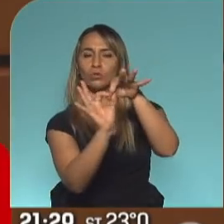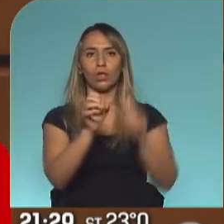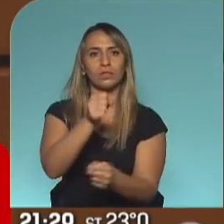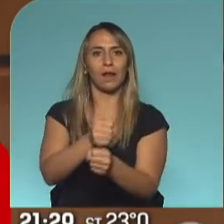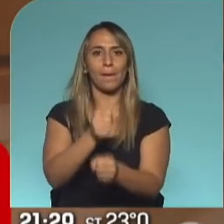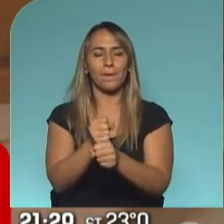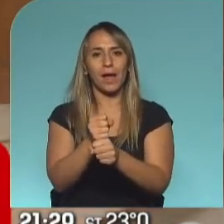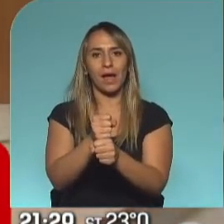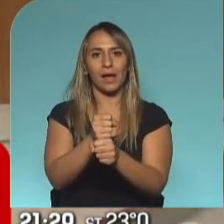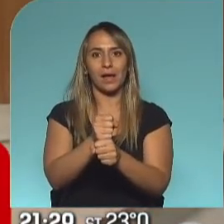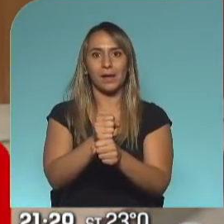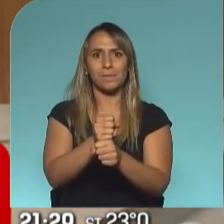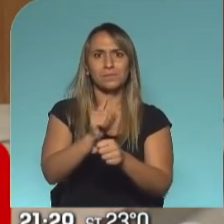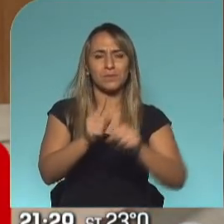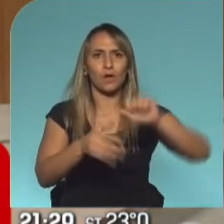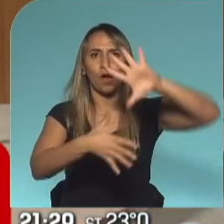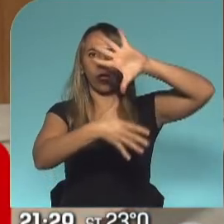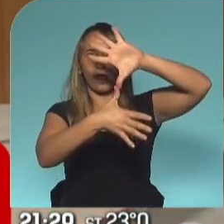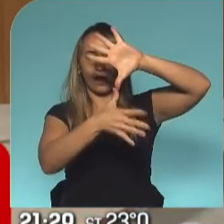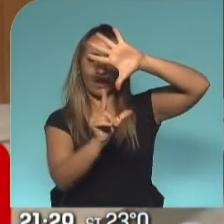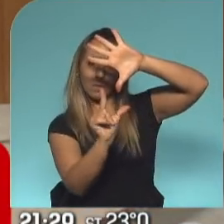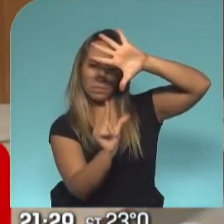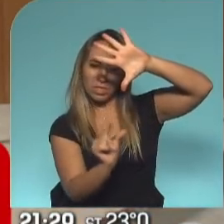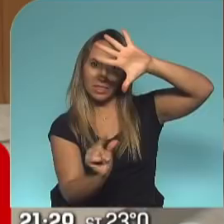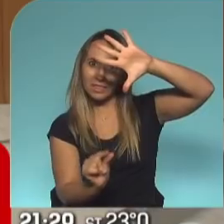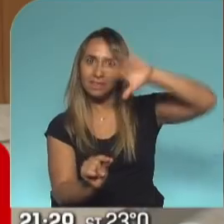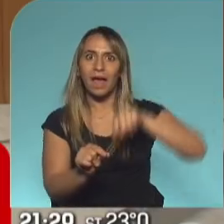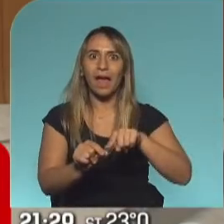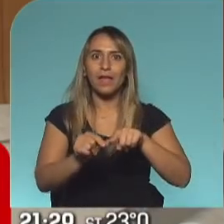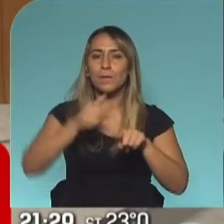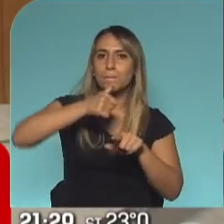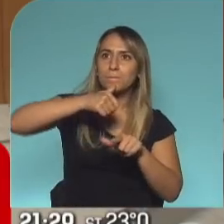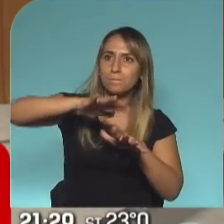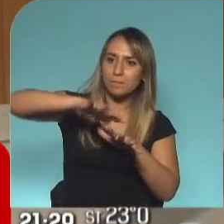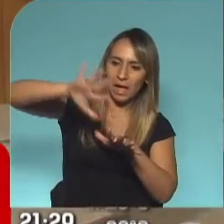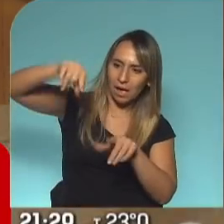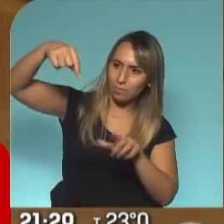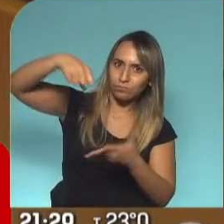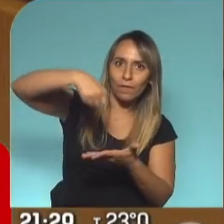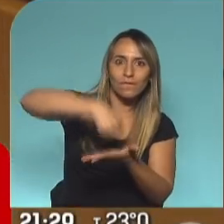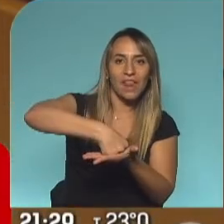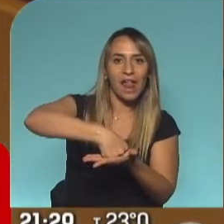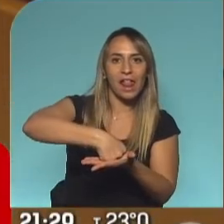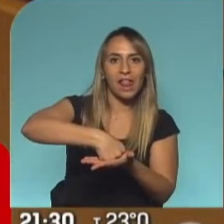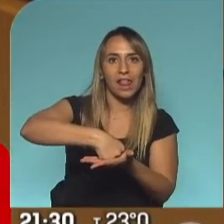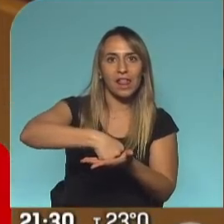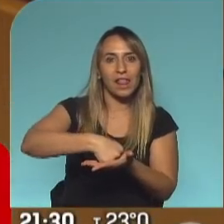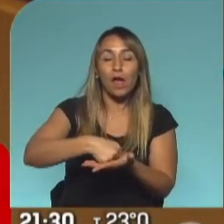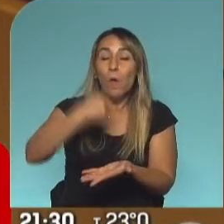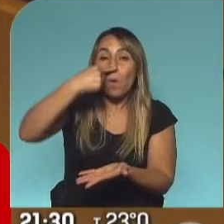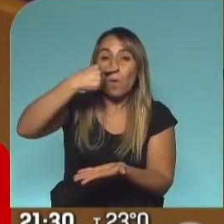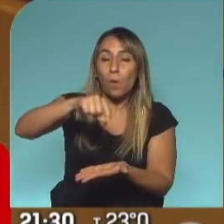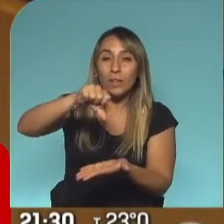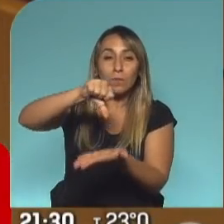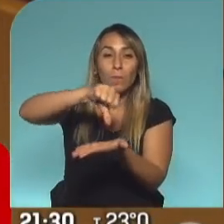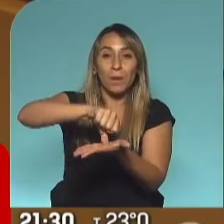donde el continente se enangosta y termina en los mares del sur. El país más austral